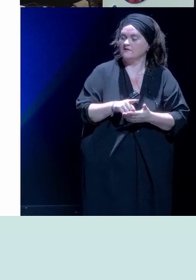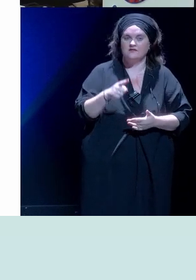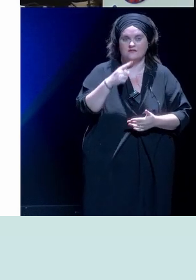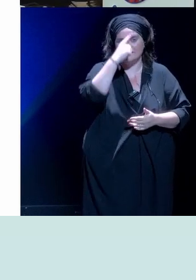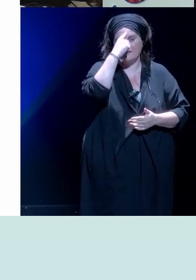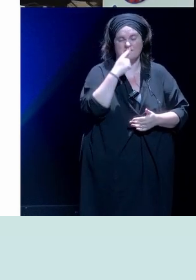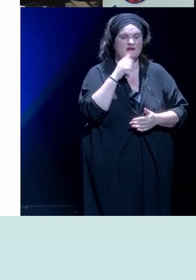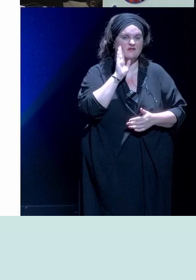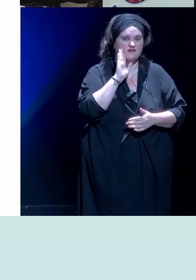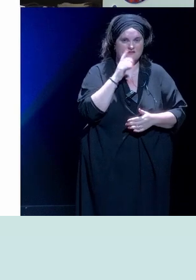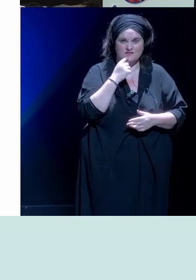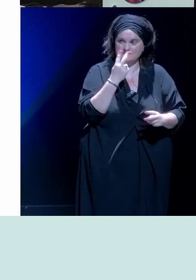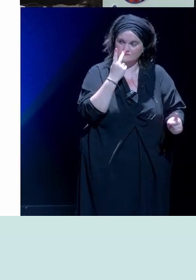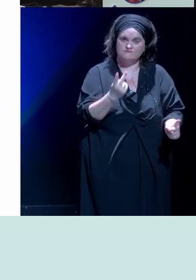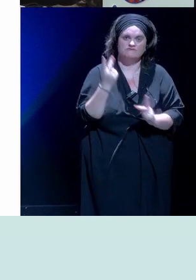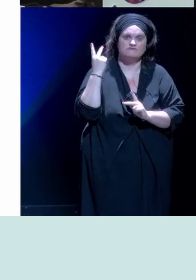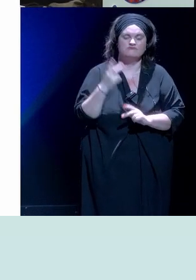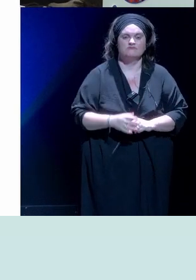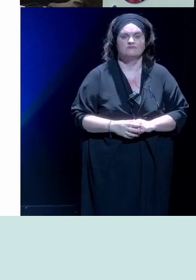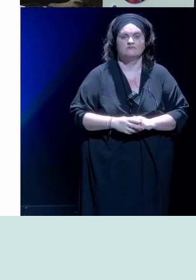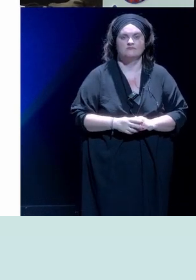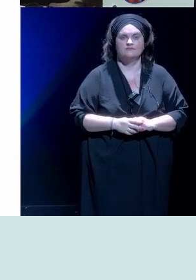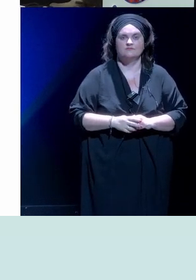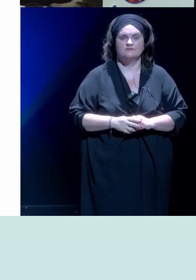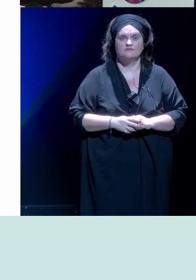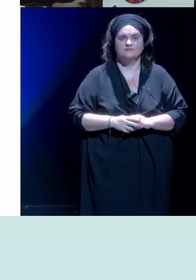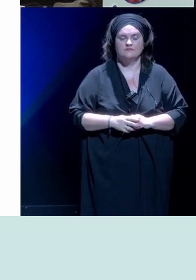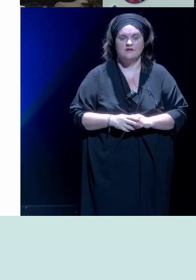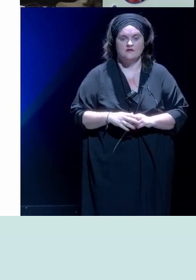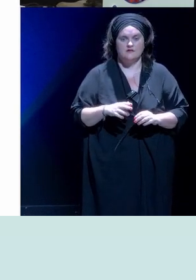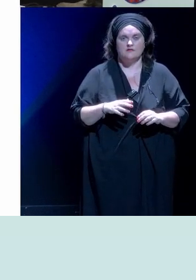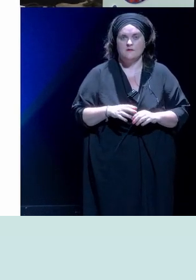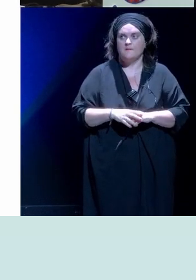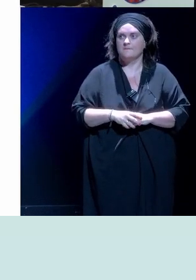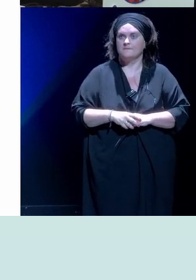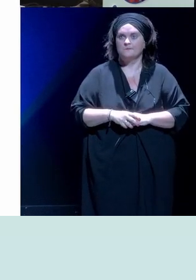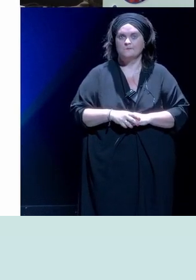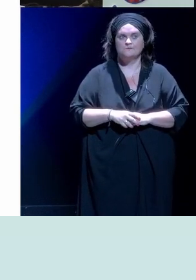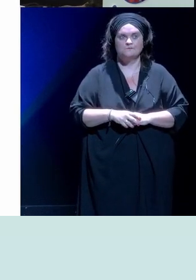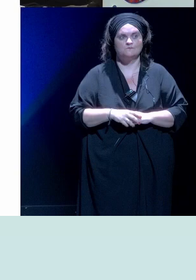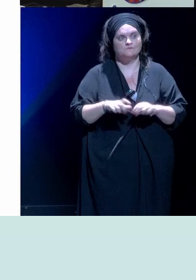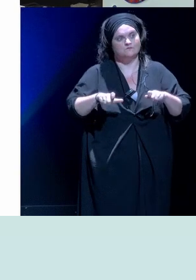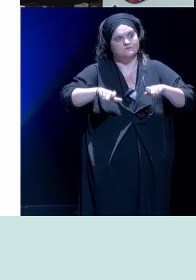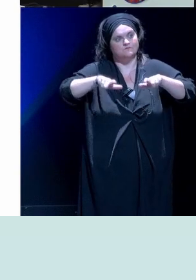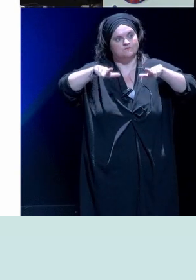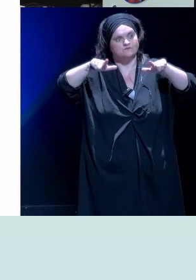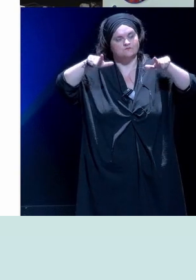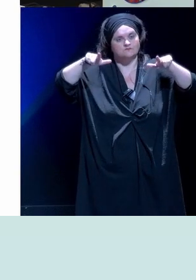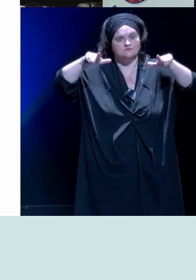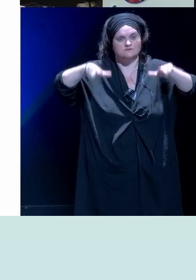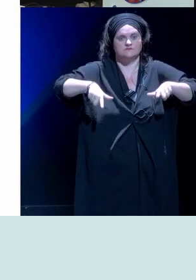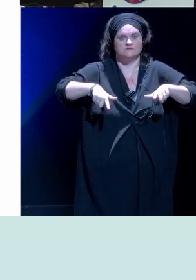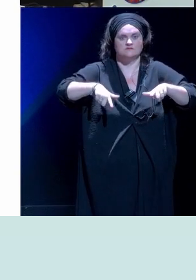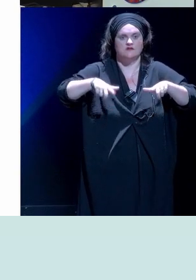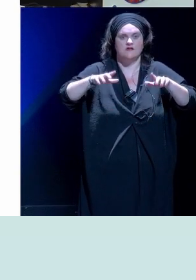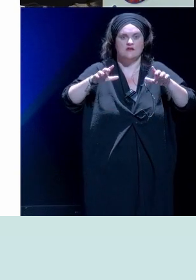mencionado anteriormente, que cubre las paredes de una sala de la Alhambra en Granada.